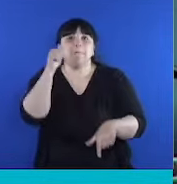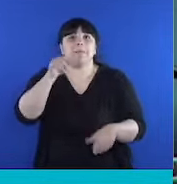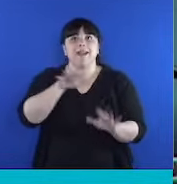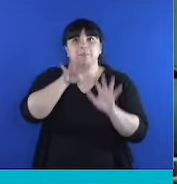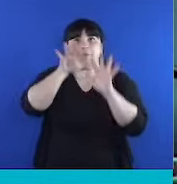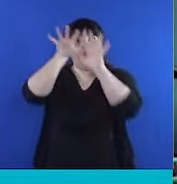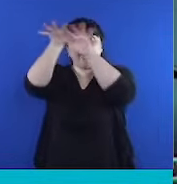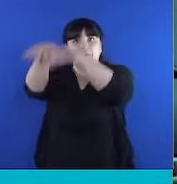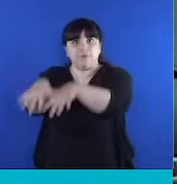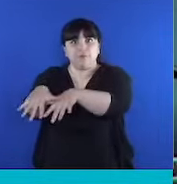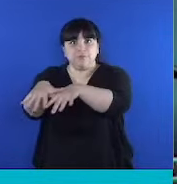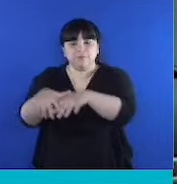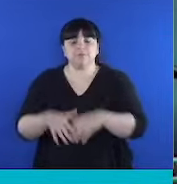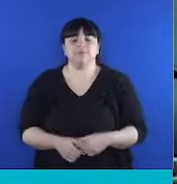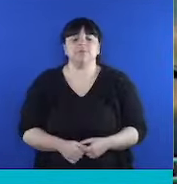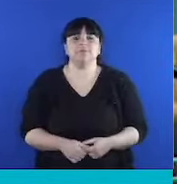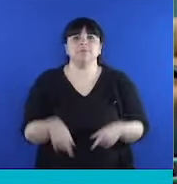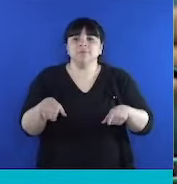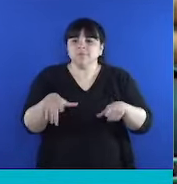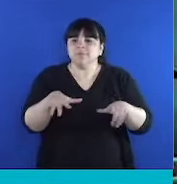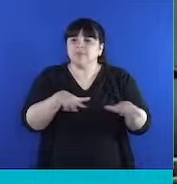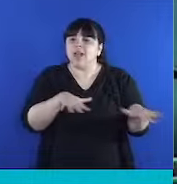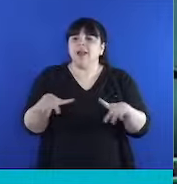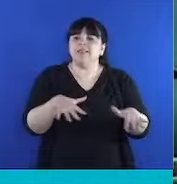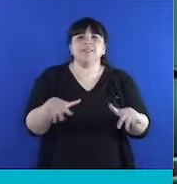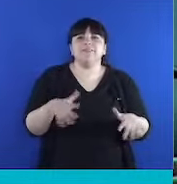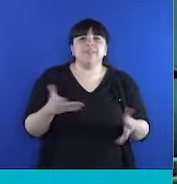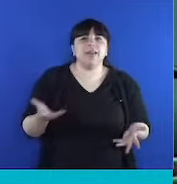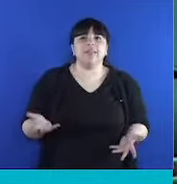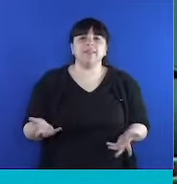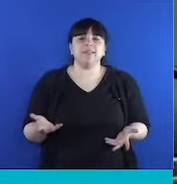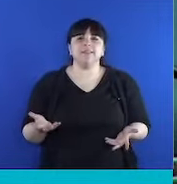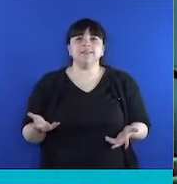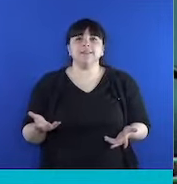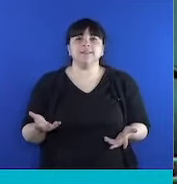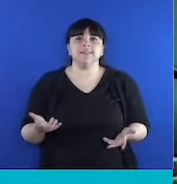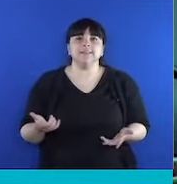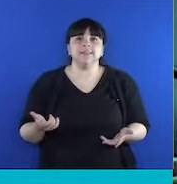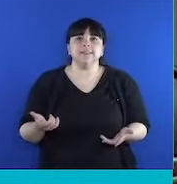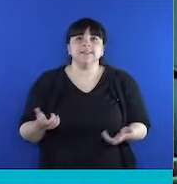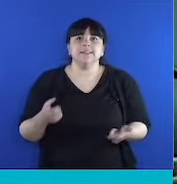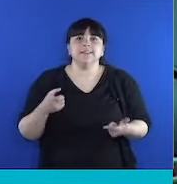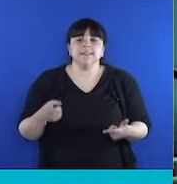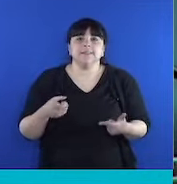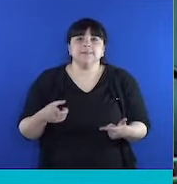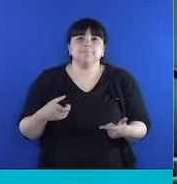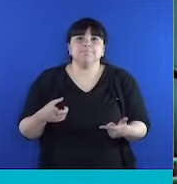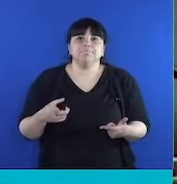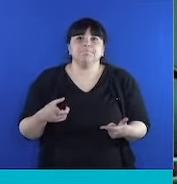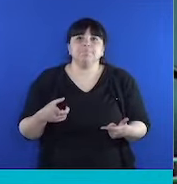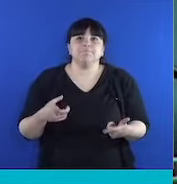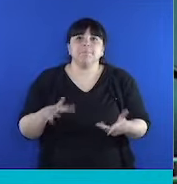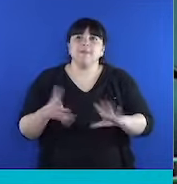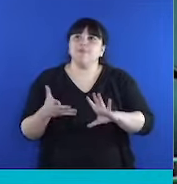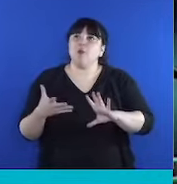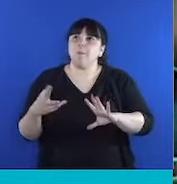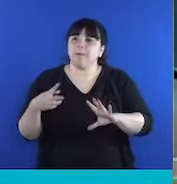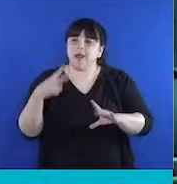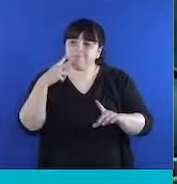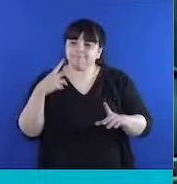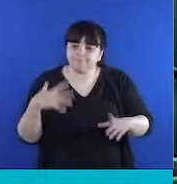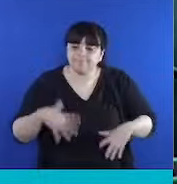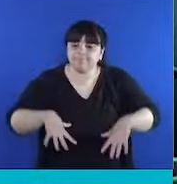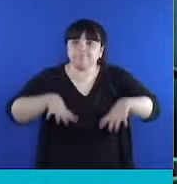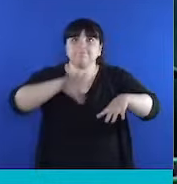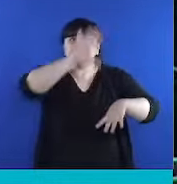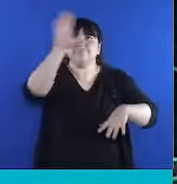Plata. Esas actividades son ciertamente integradoras en todo el territorio